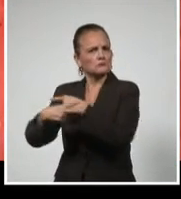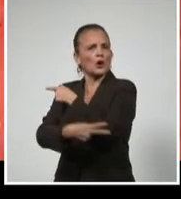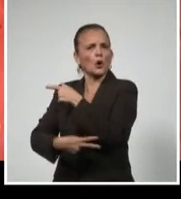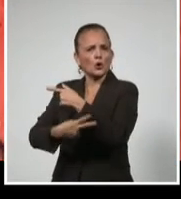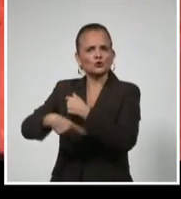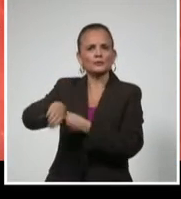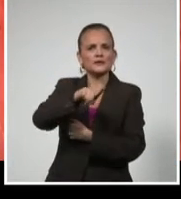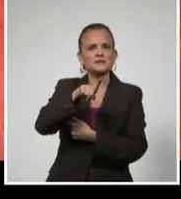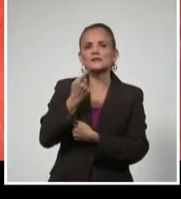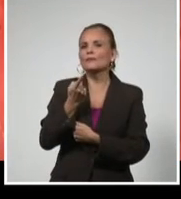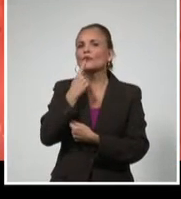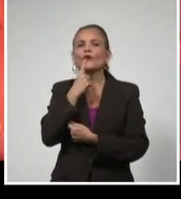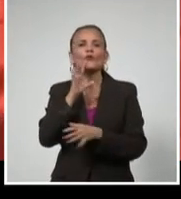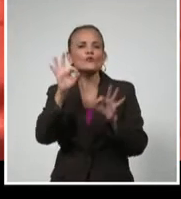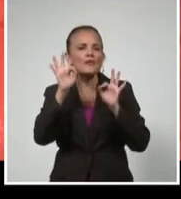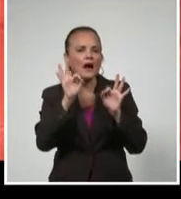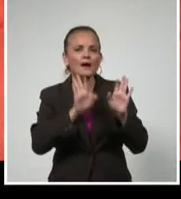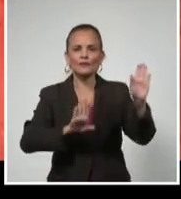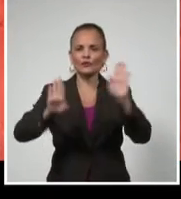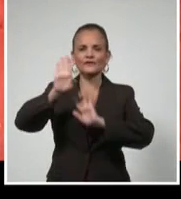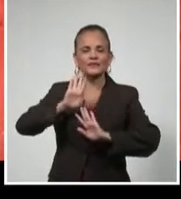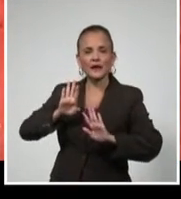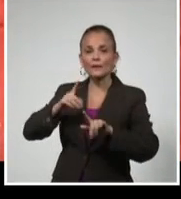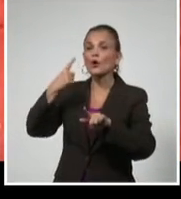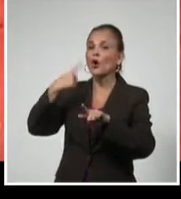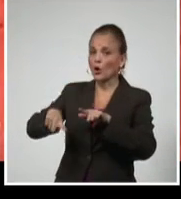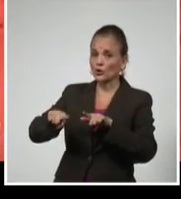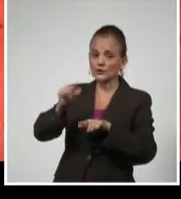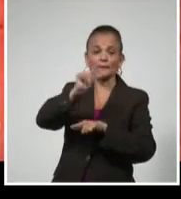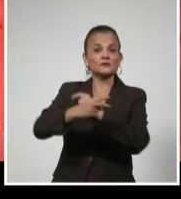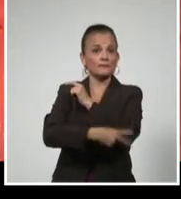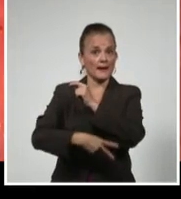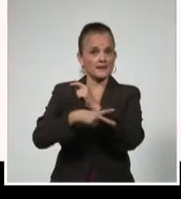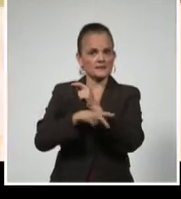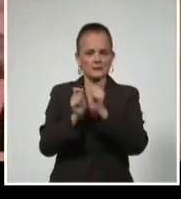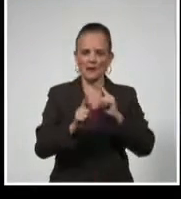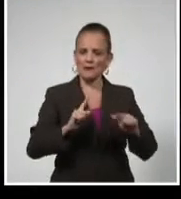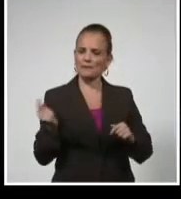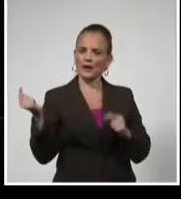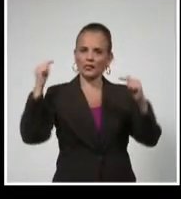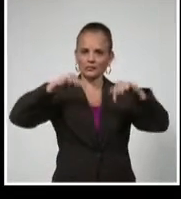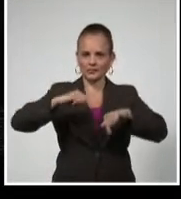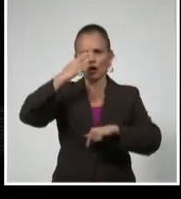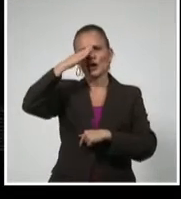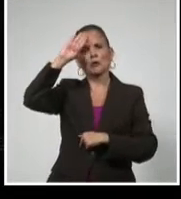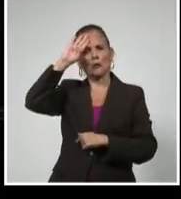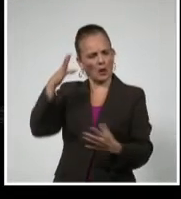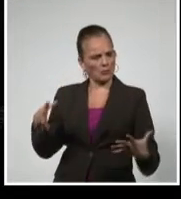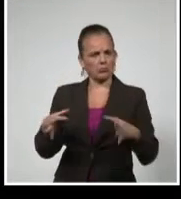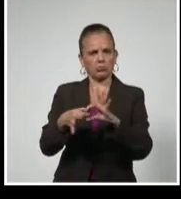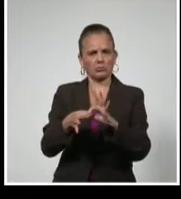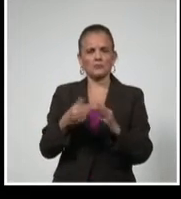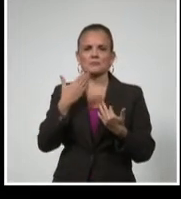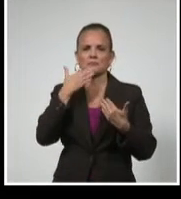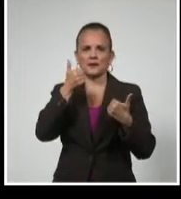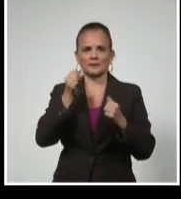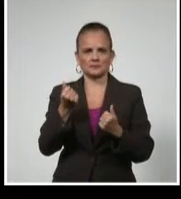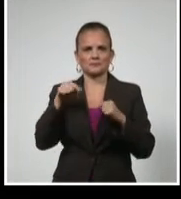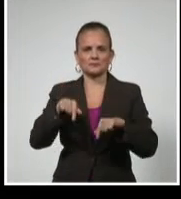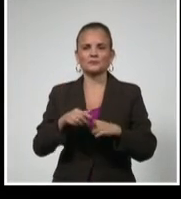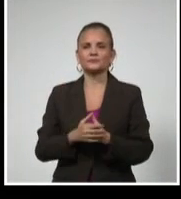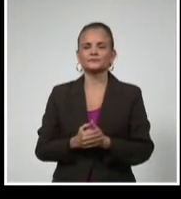estamos dando protección en este minuto a los inversores extranjeros que están establecidos en Cuba. Que es contrario al derecho internacional, la